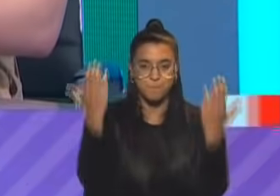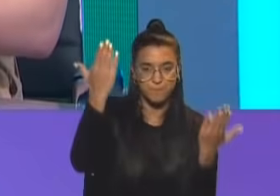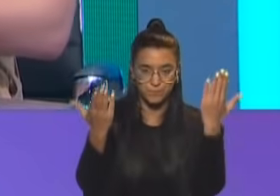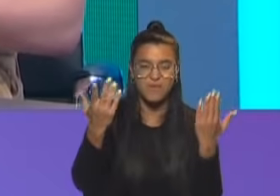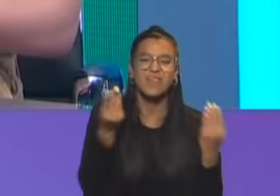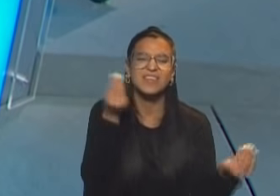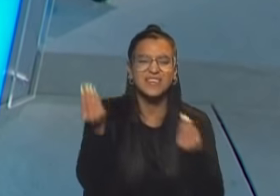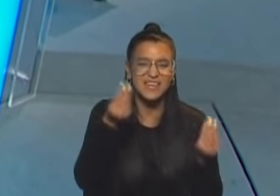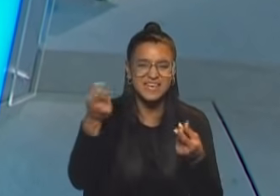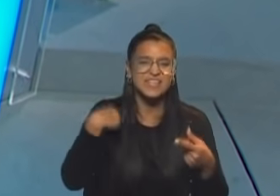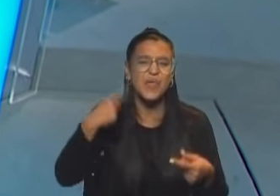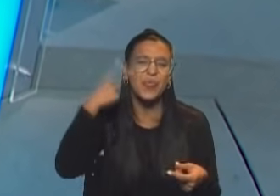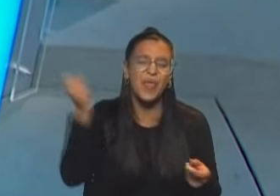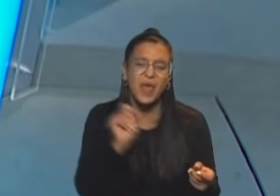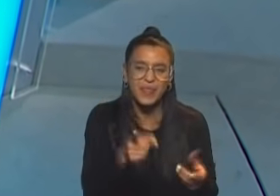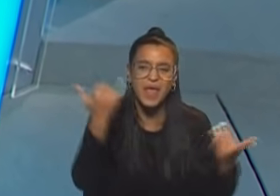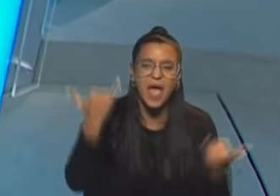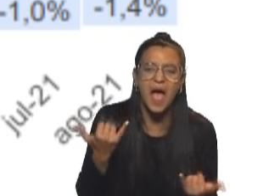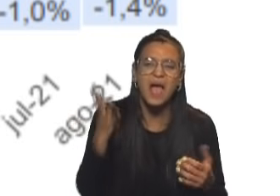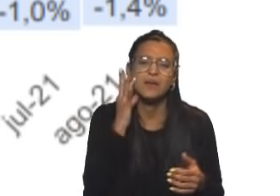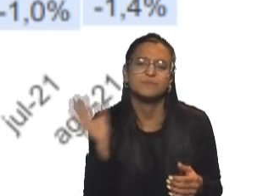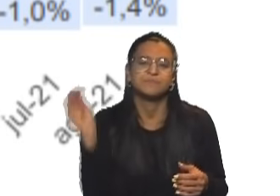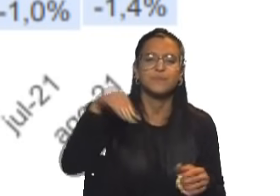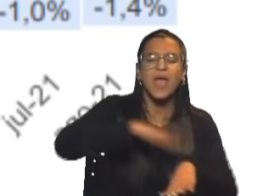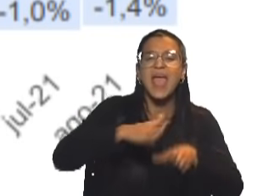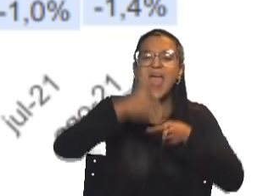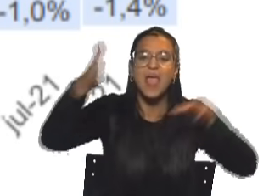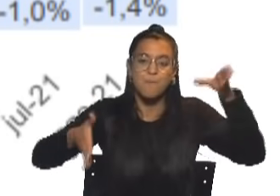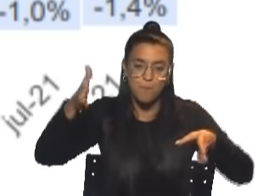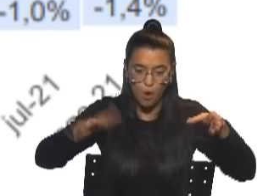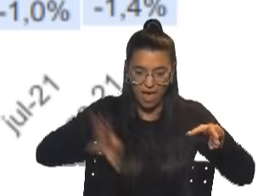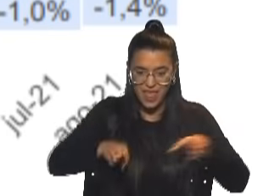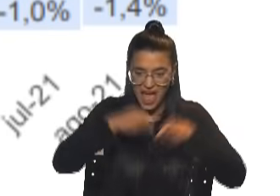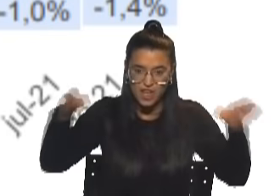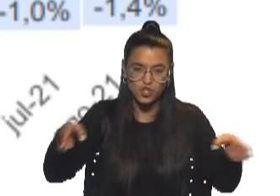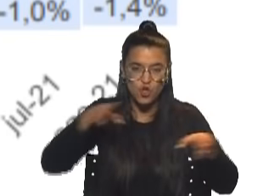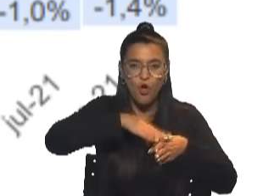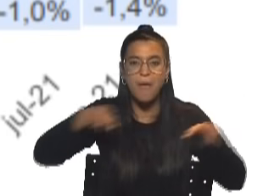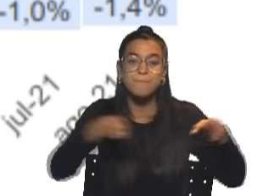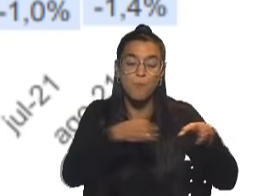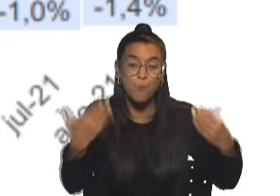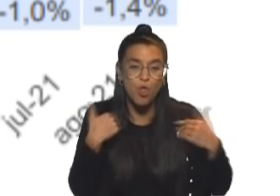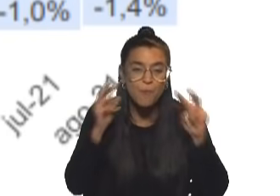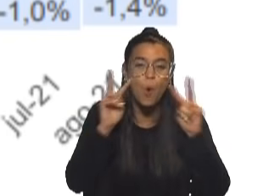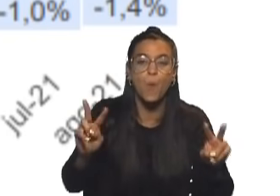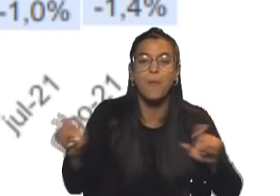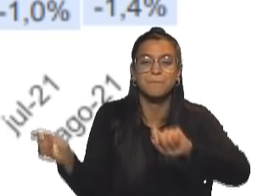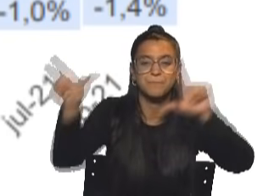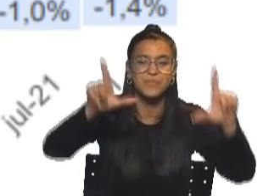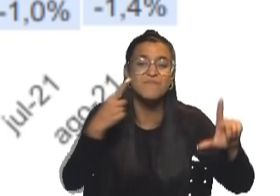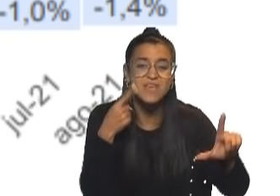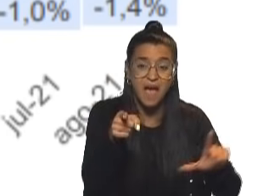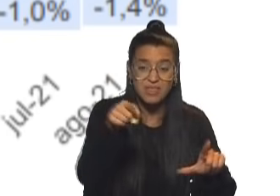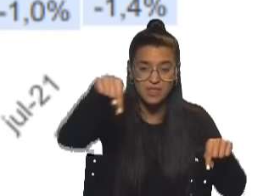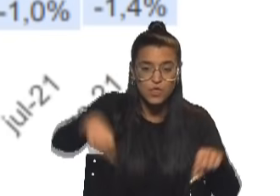poco qué es esta idea de que hay un componente estacional de por medio. Fíjate que ahí la podemos ver en pantalla. Vos fíjate